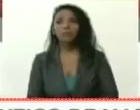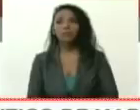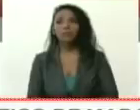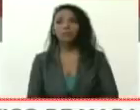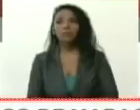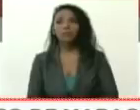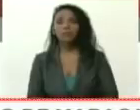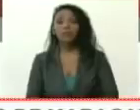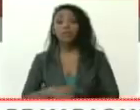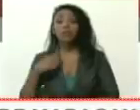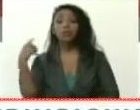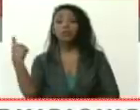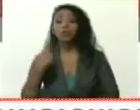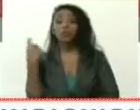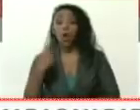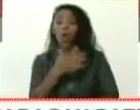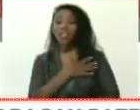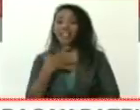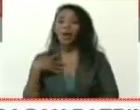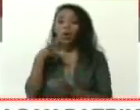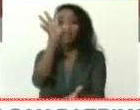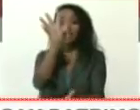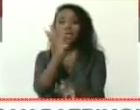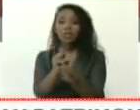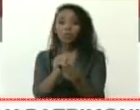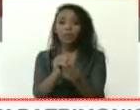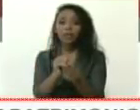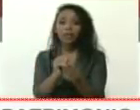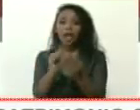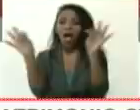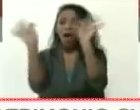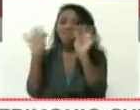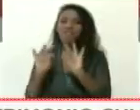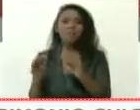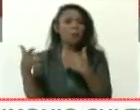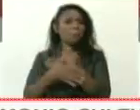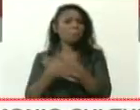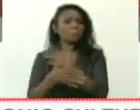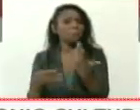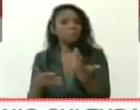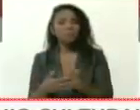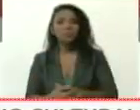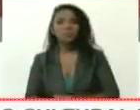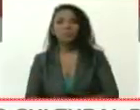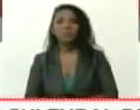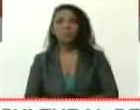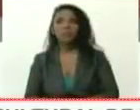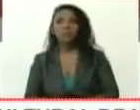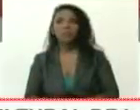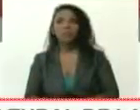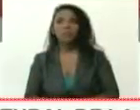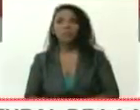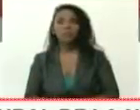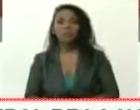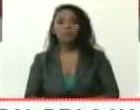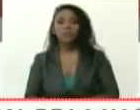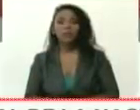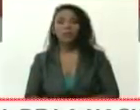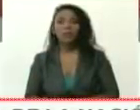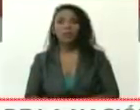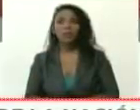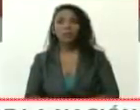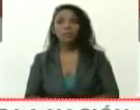Pero solo, y con esto quiero concluir, quizás el método fue en vez de deductivo, inductivo,